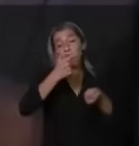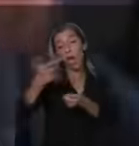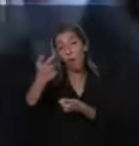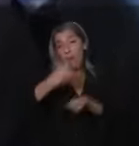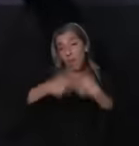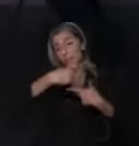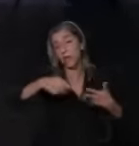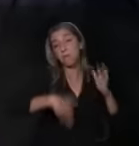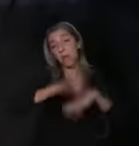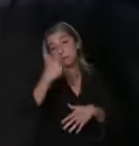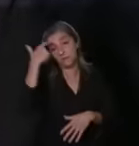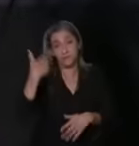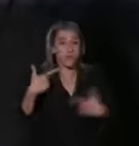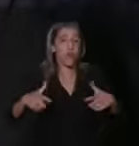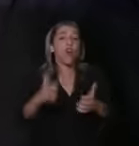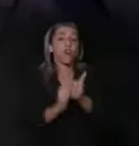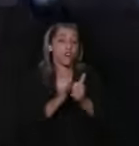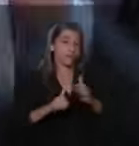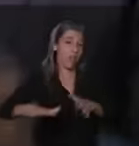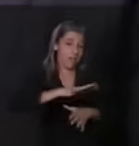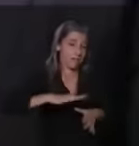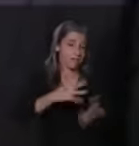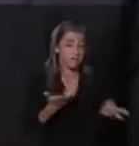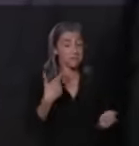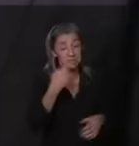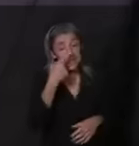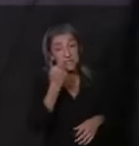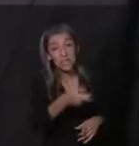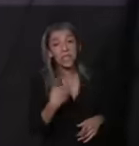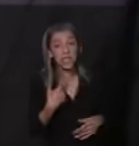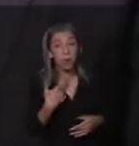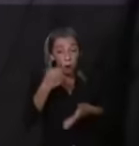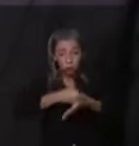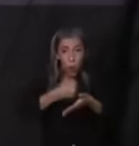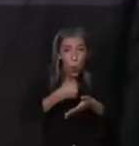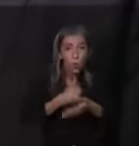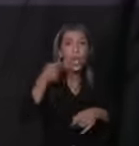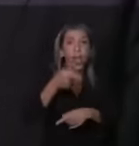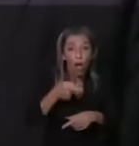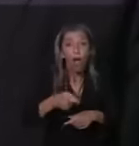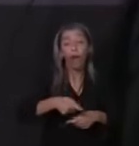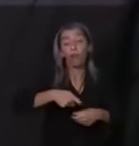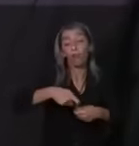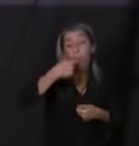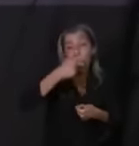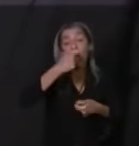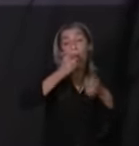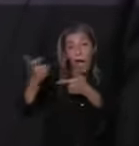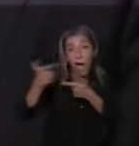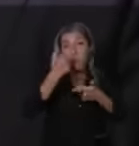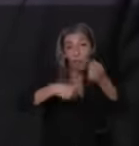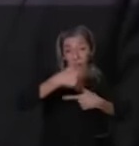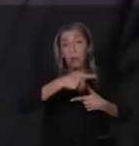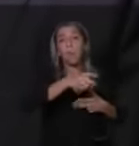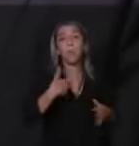¿no? Es interesante porque en la lucha contra el narcotráfico no hay un solo policía preso, no hay un solo policía muerto. Eso